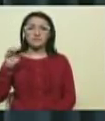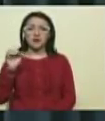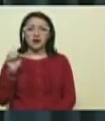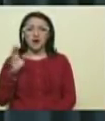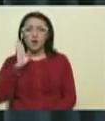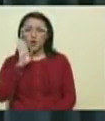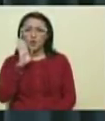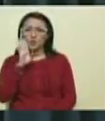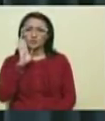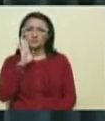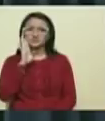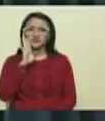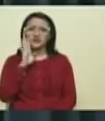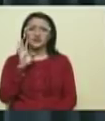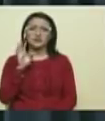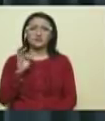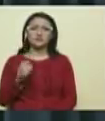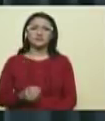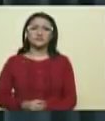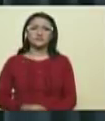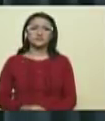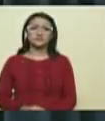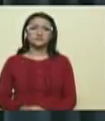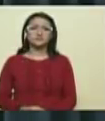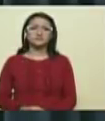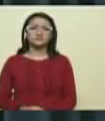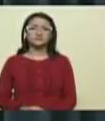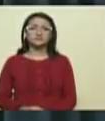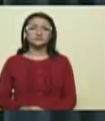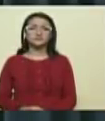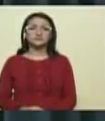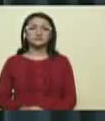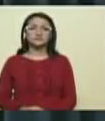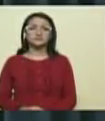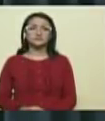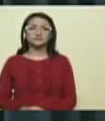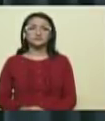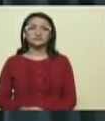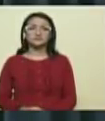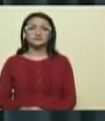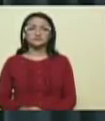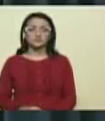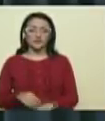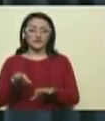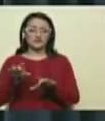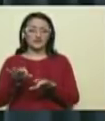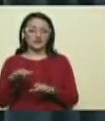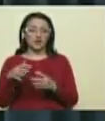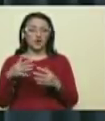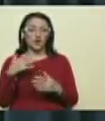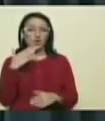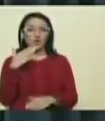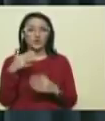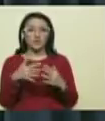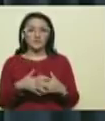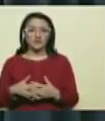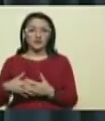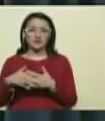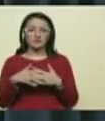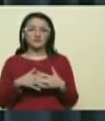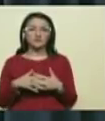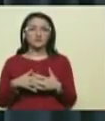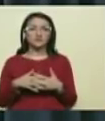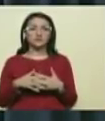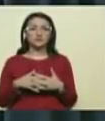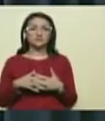ha venido actuando bajo la égida del secretario de Estado norteamericano, ante Rex Tillerson, que